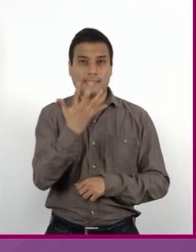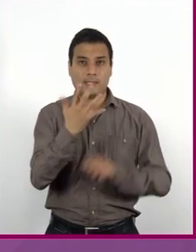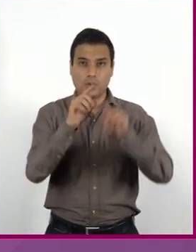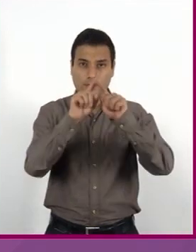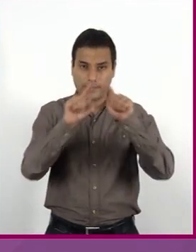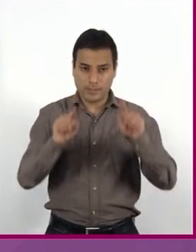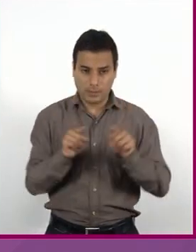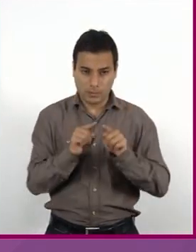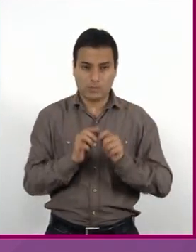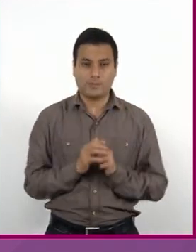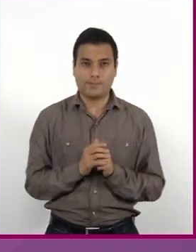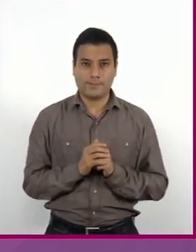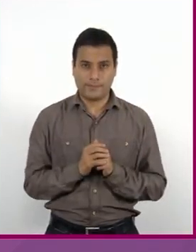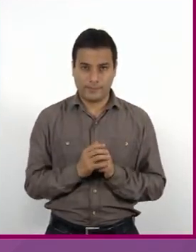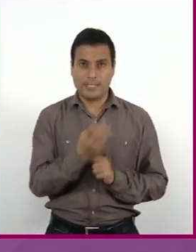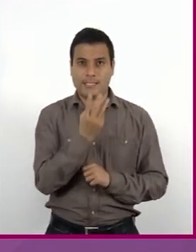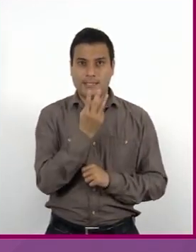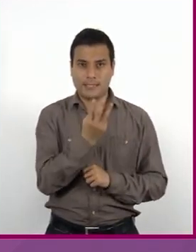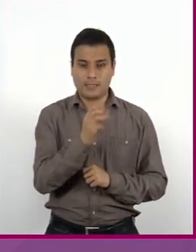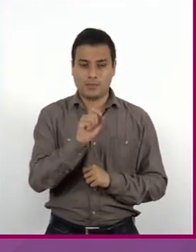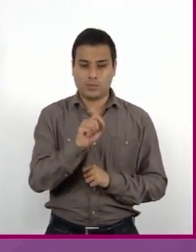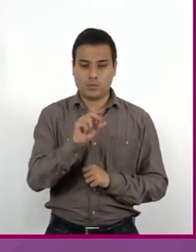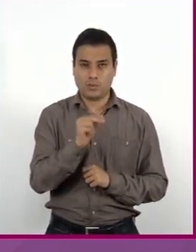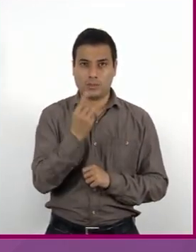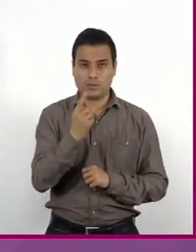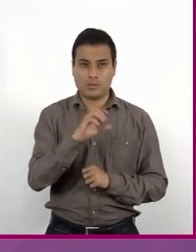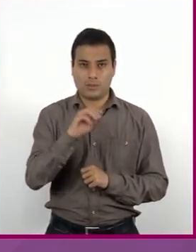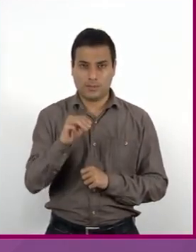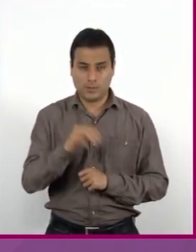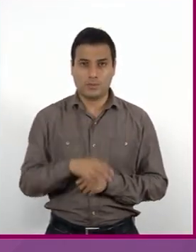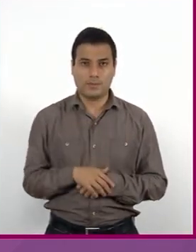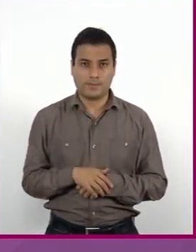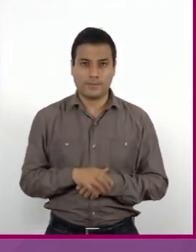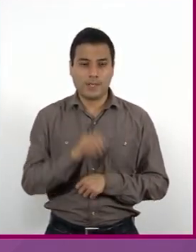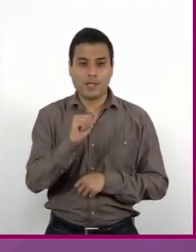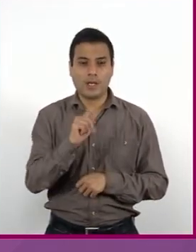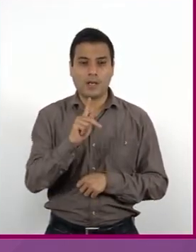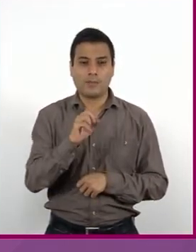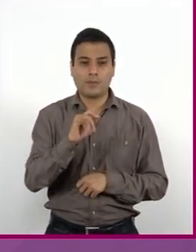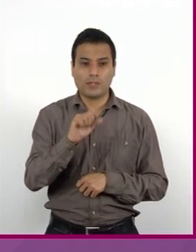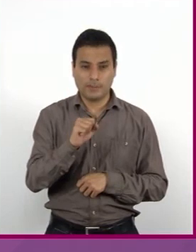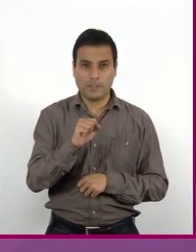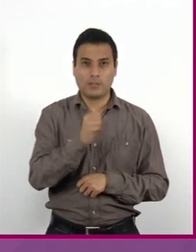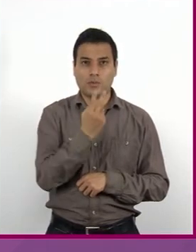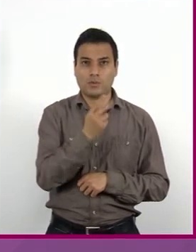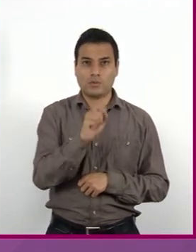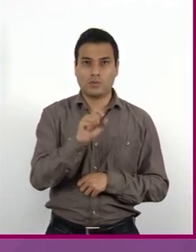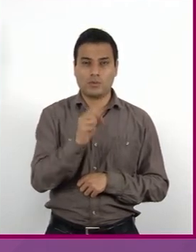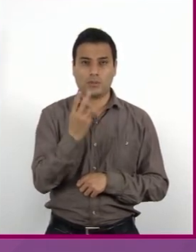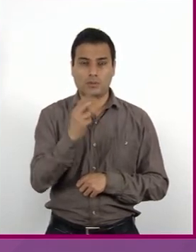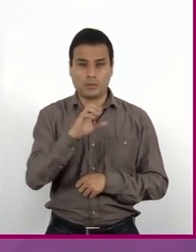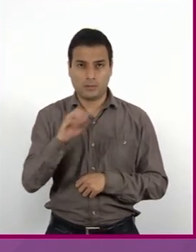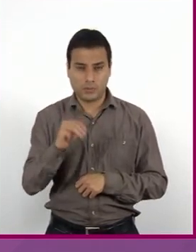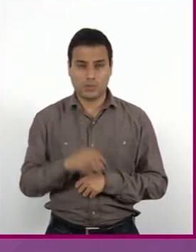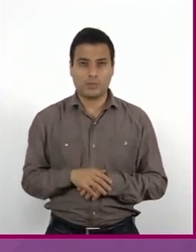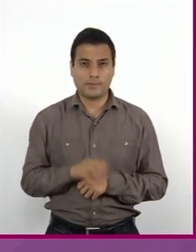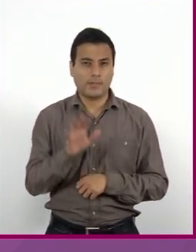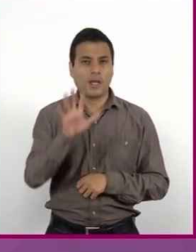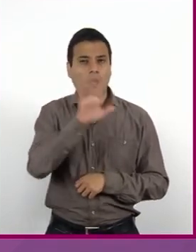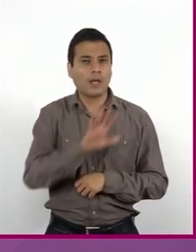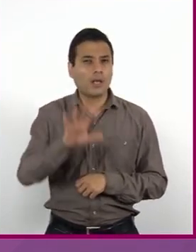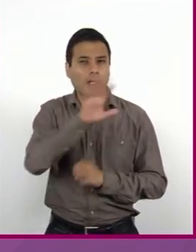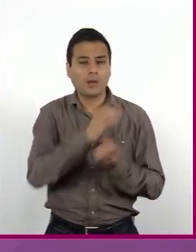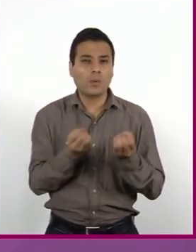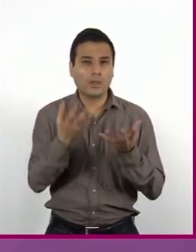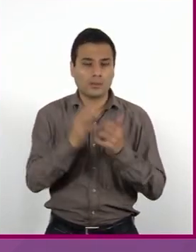pentágono con medida de lado 3.81 centímetros y apotema 2.62 centímetros. Su área